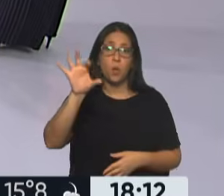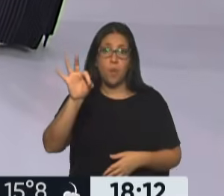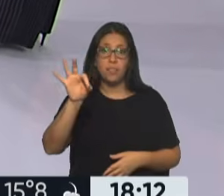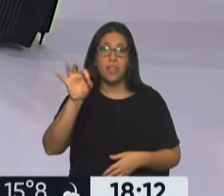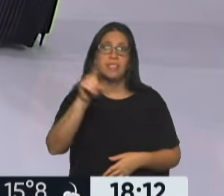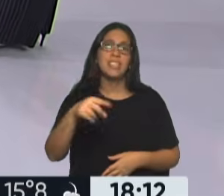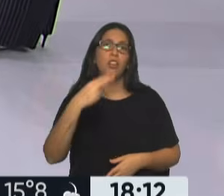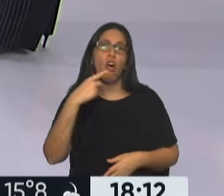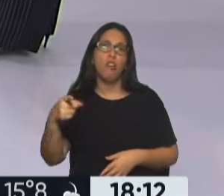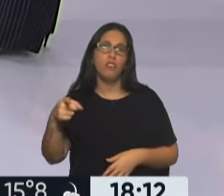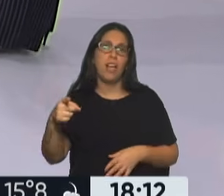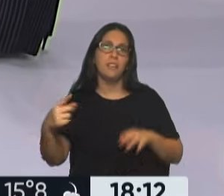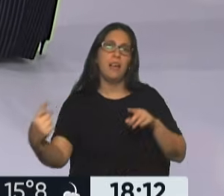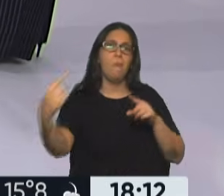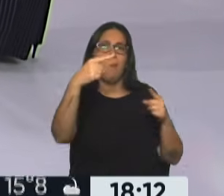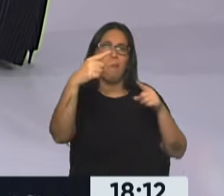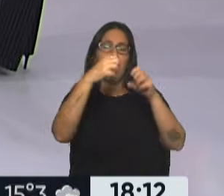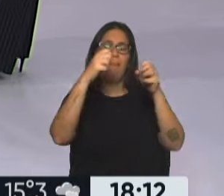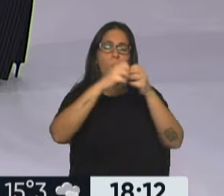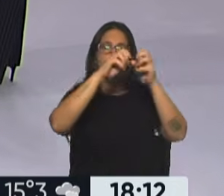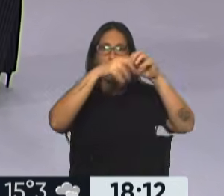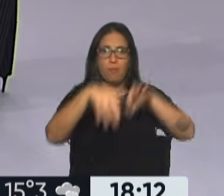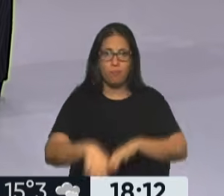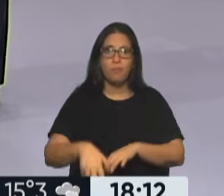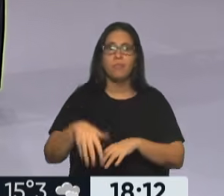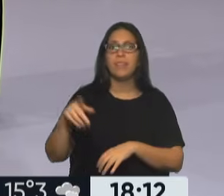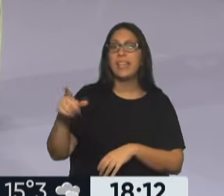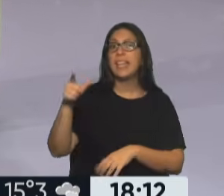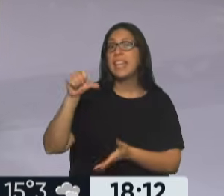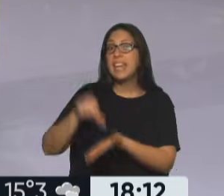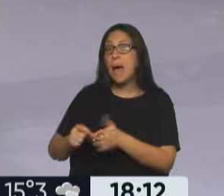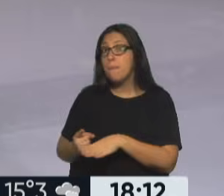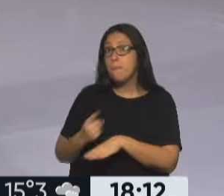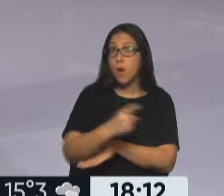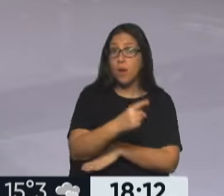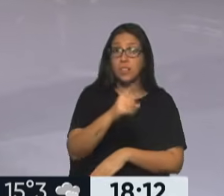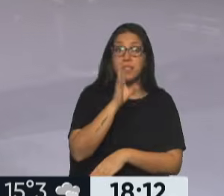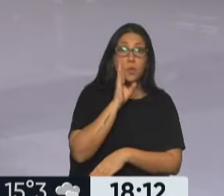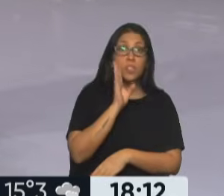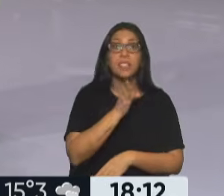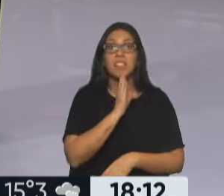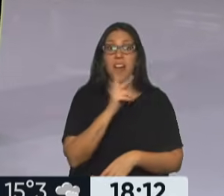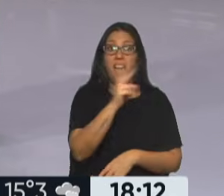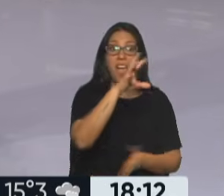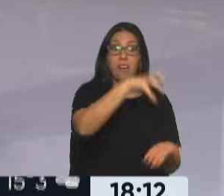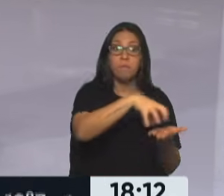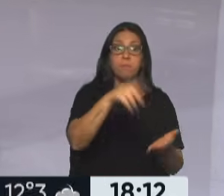111 interceptados, que esto también es importante, represalias iraníes a objetivos de Estados Unidos e Israel, más